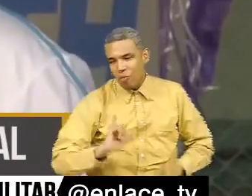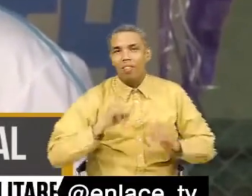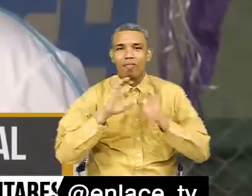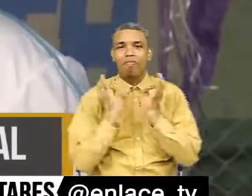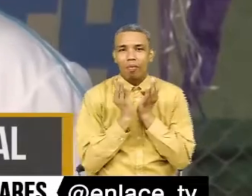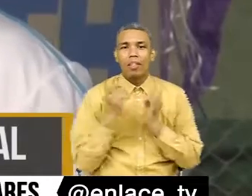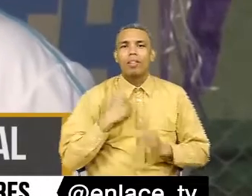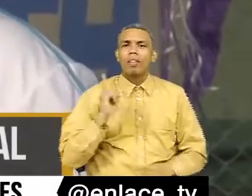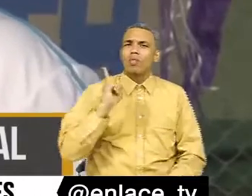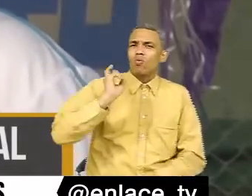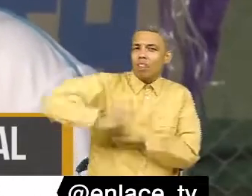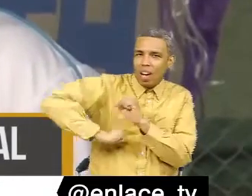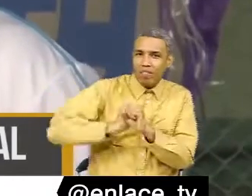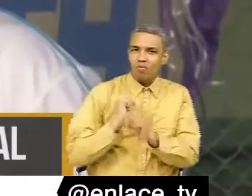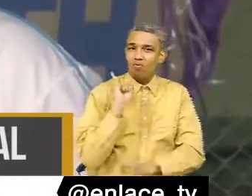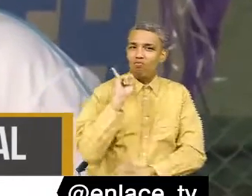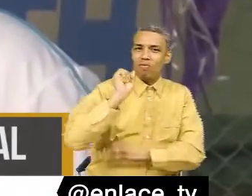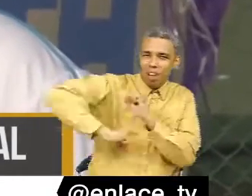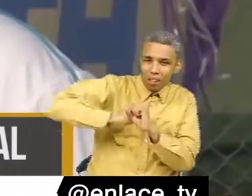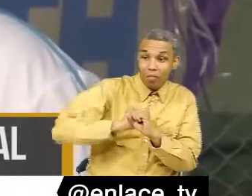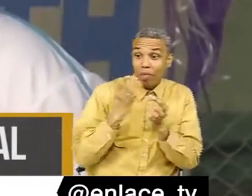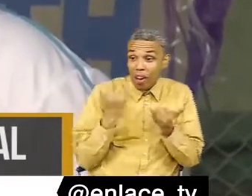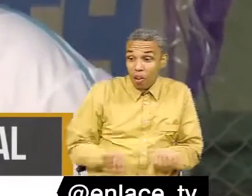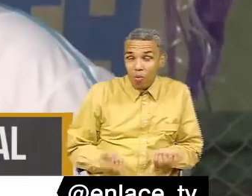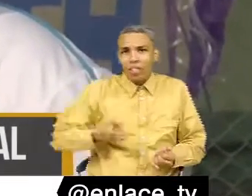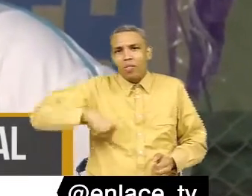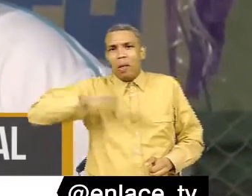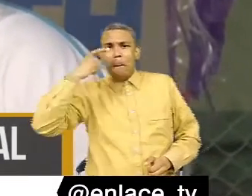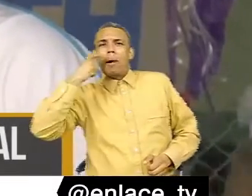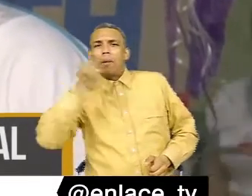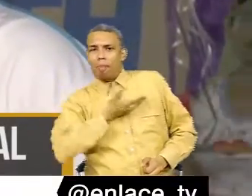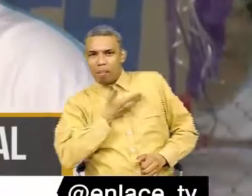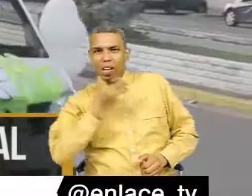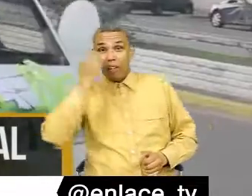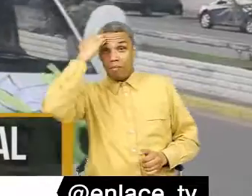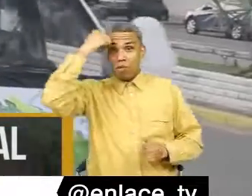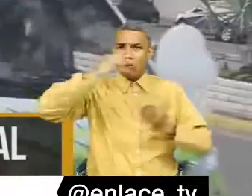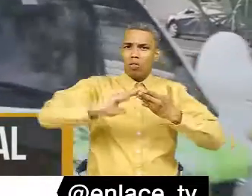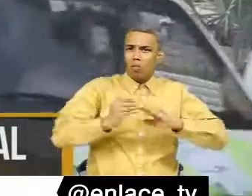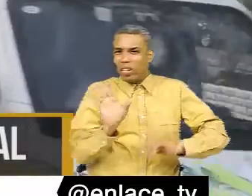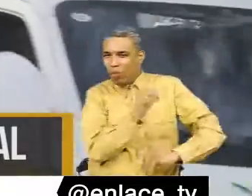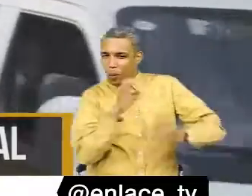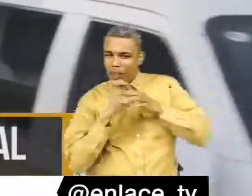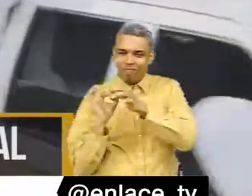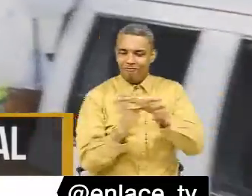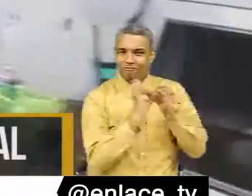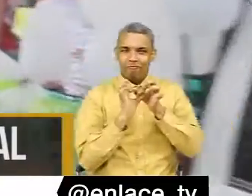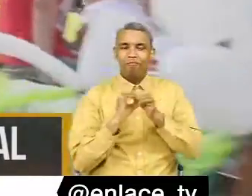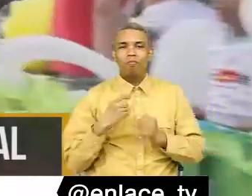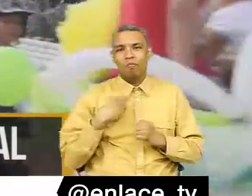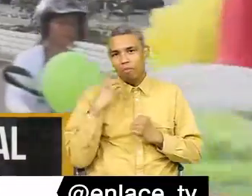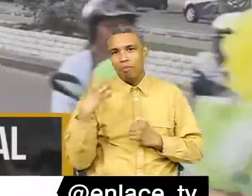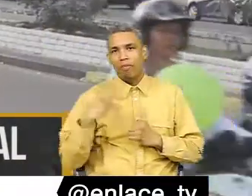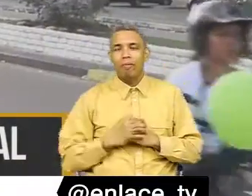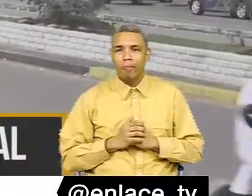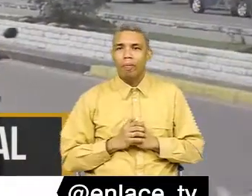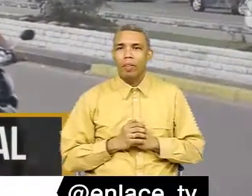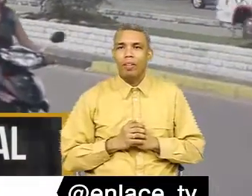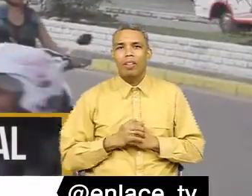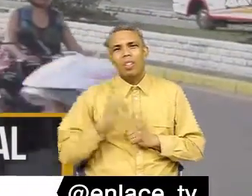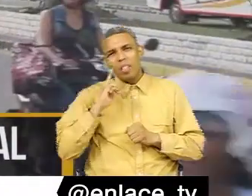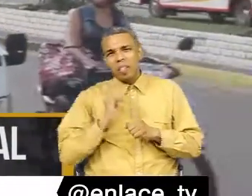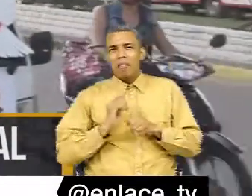El resultado hoy son las actividades y el esfuerzo tanto de docentes, padres de familia como de estudiantes. Alboradas, devocionales, jornadas